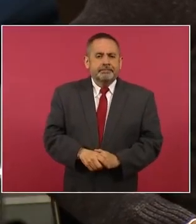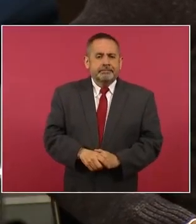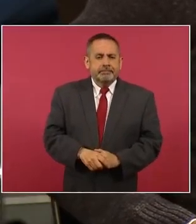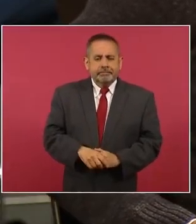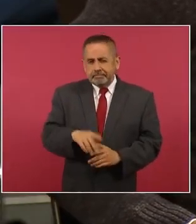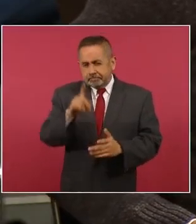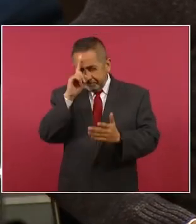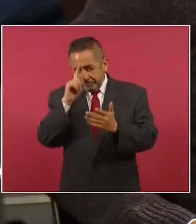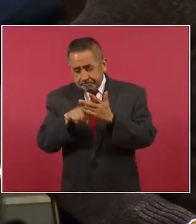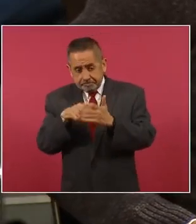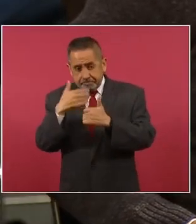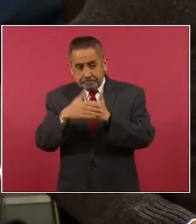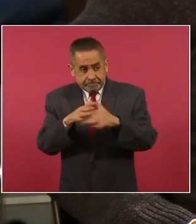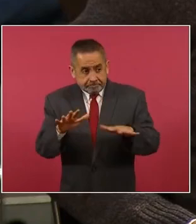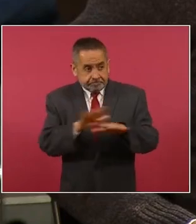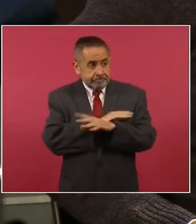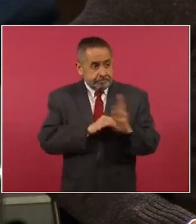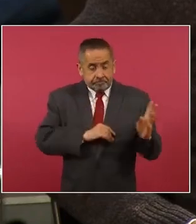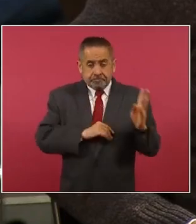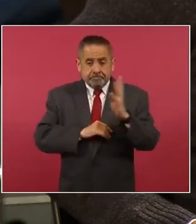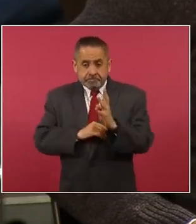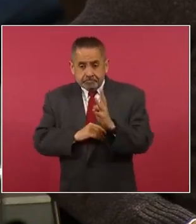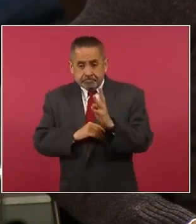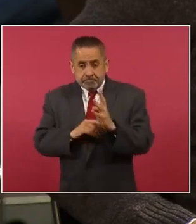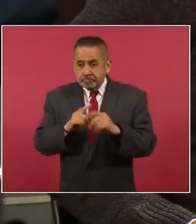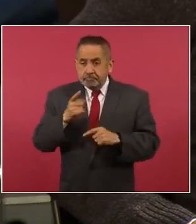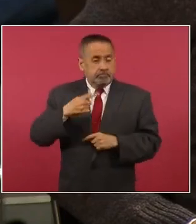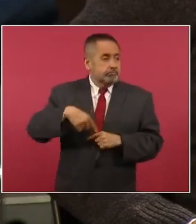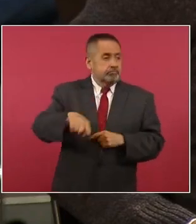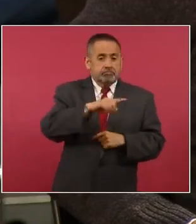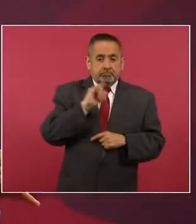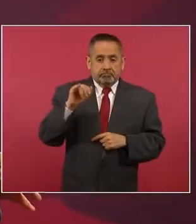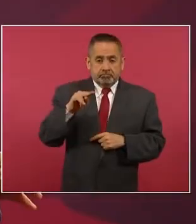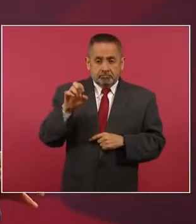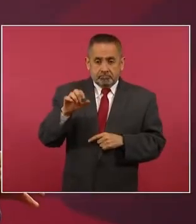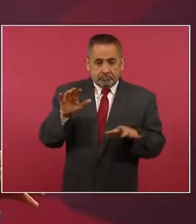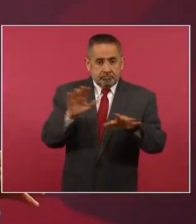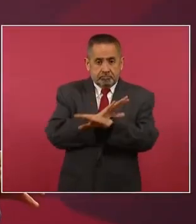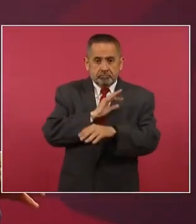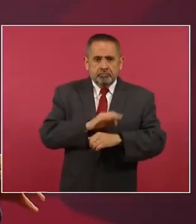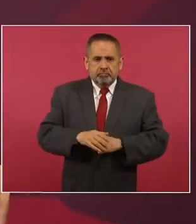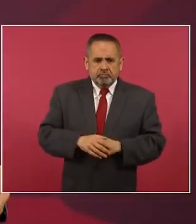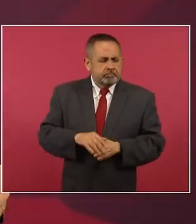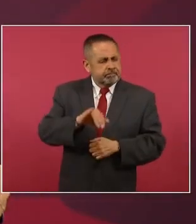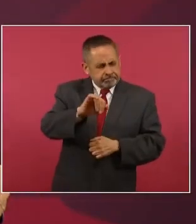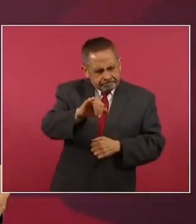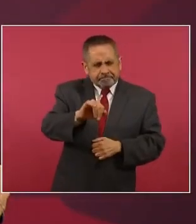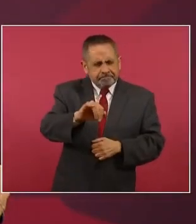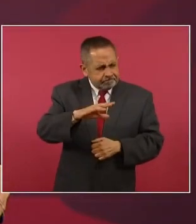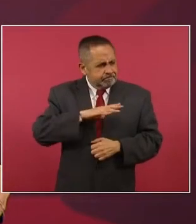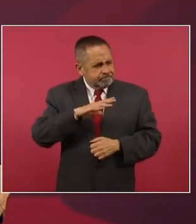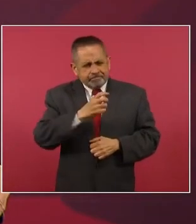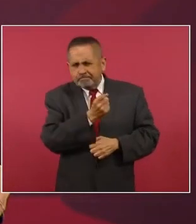¿Cree que con este cambio podría haber una modificación, sí, radical en el INE? ¿Cómo no? Porque hay gente muy buena,